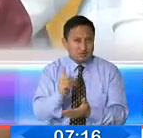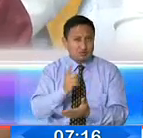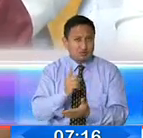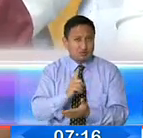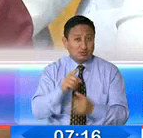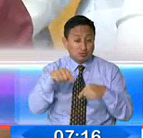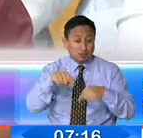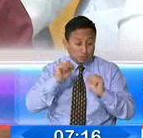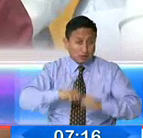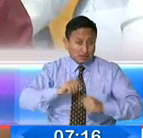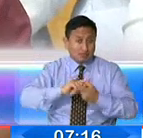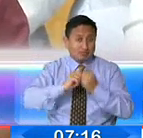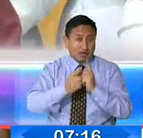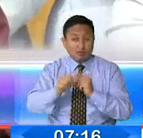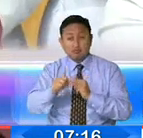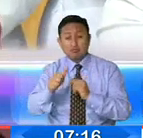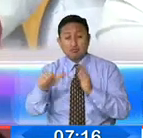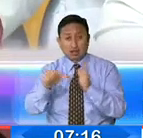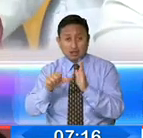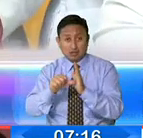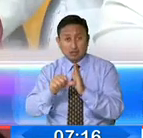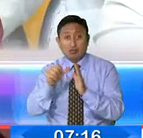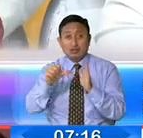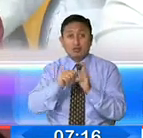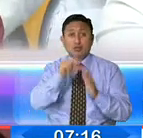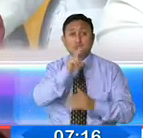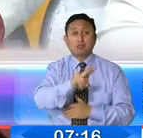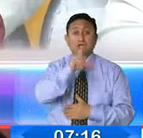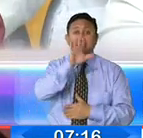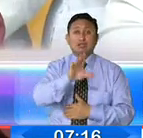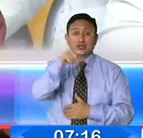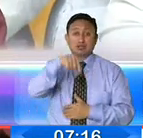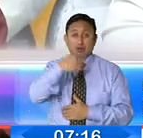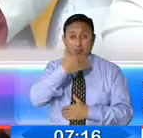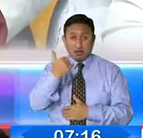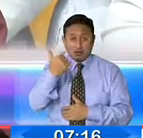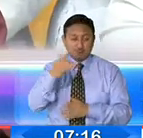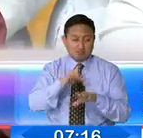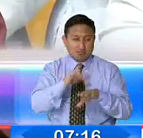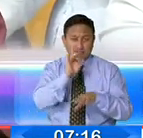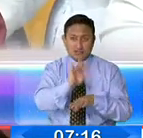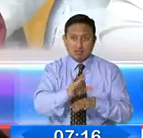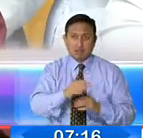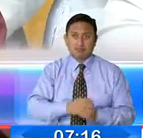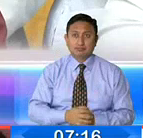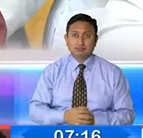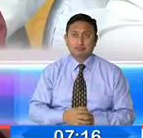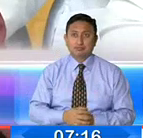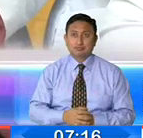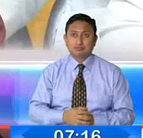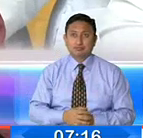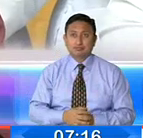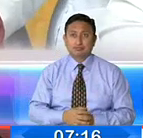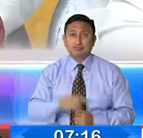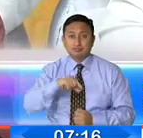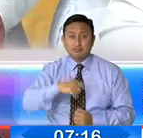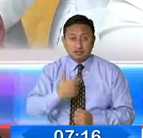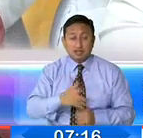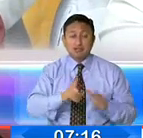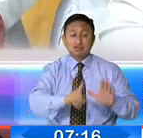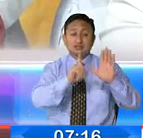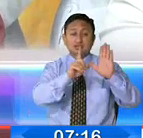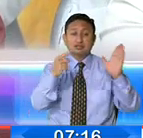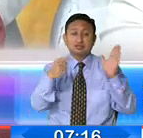hagan cambios en los otros artículos, pero el artículo 25, si no es para mejorar, que no lo toquen. Porque ya hay 6.000